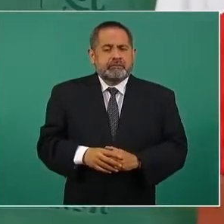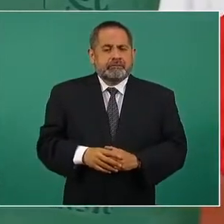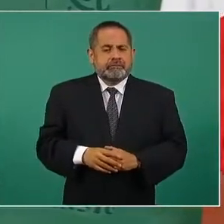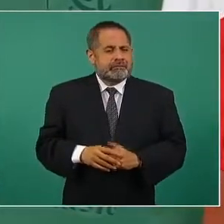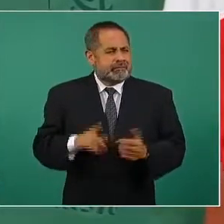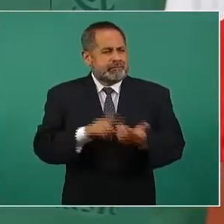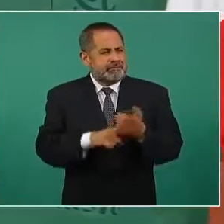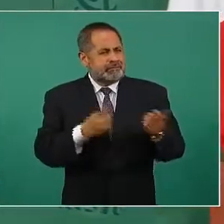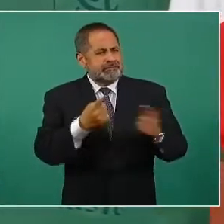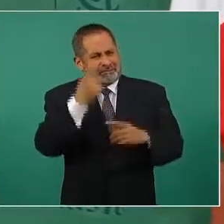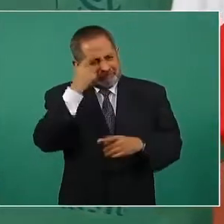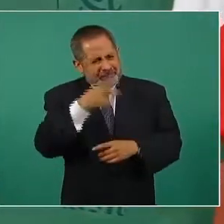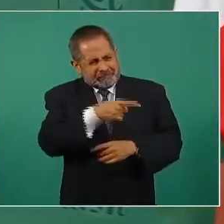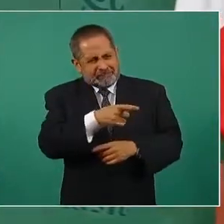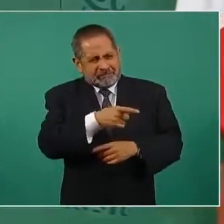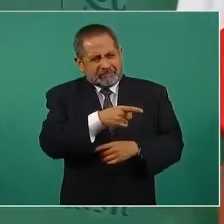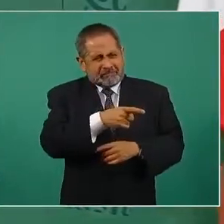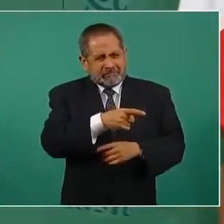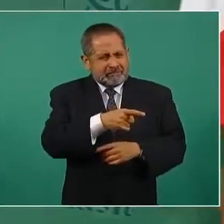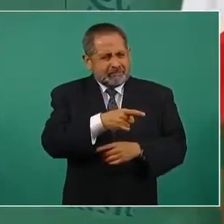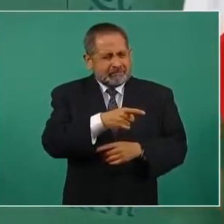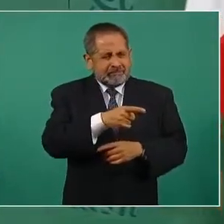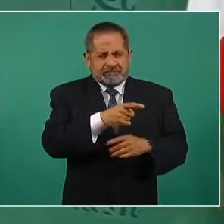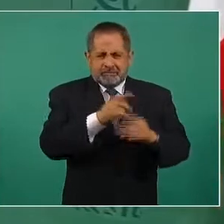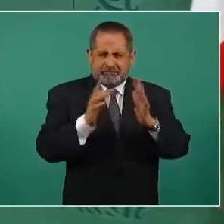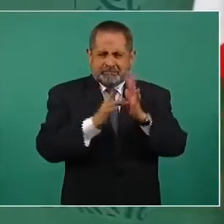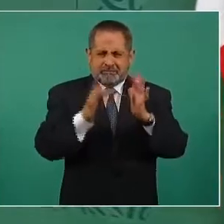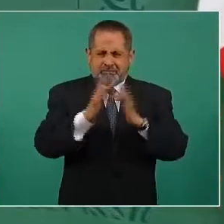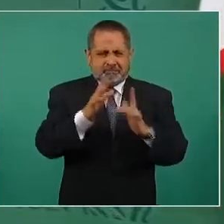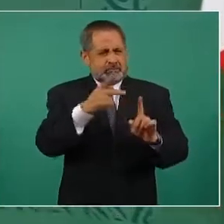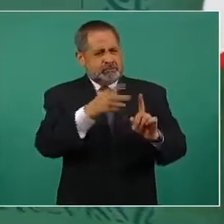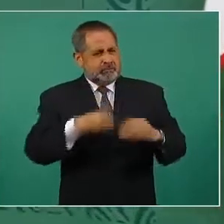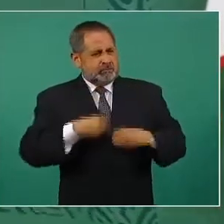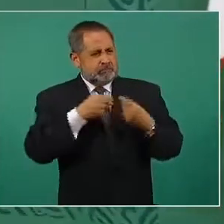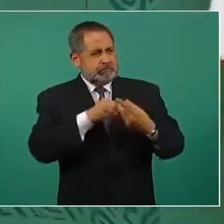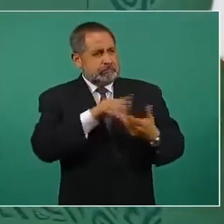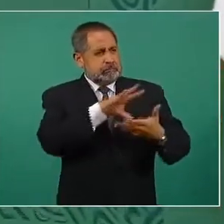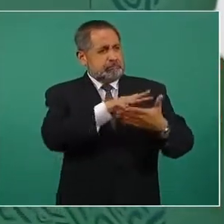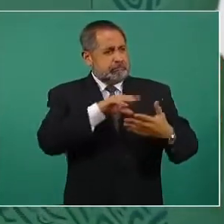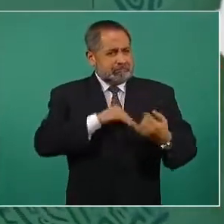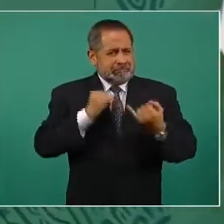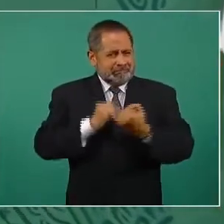¿Qué tiene que ver eso con la vida de Jesús Cristo?